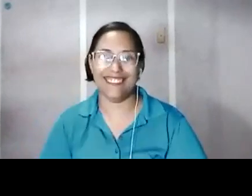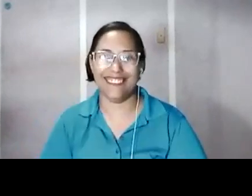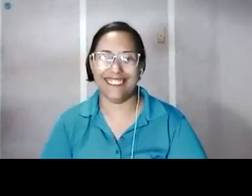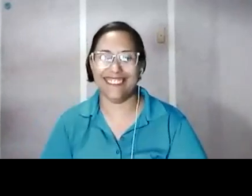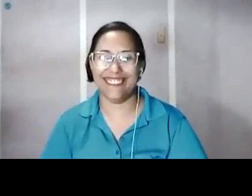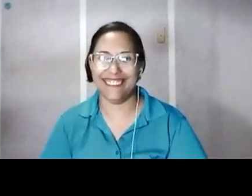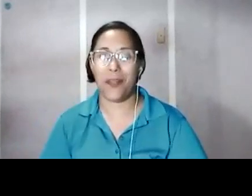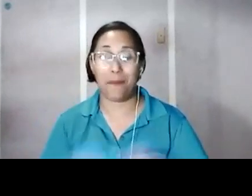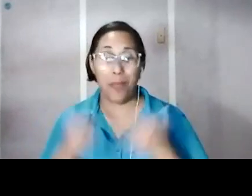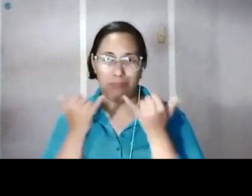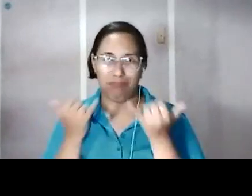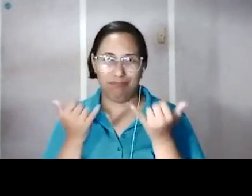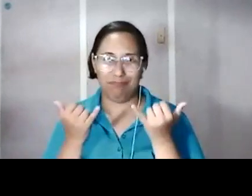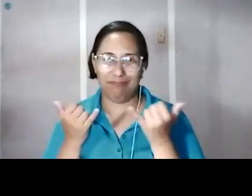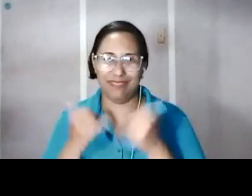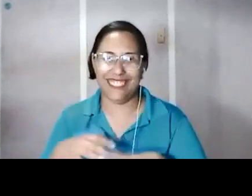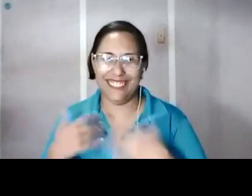como ahora.